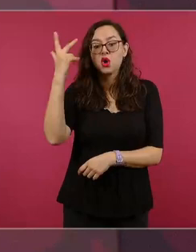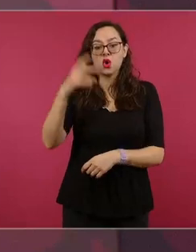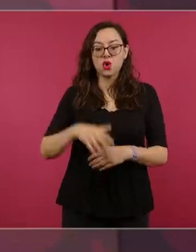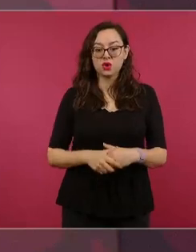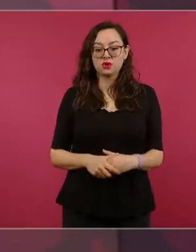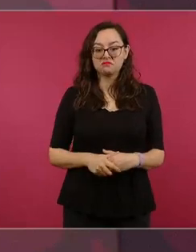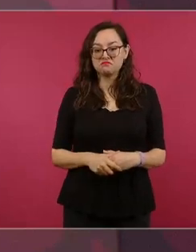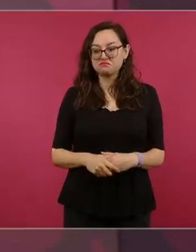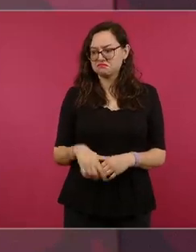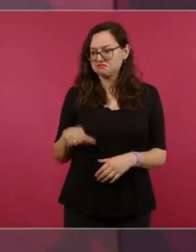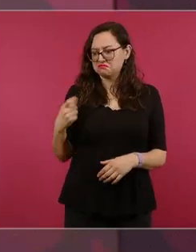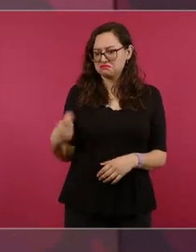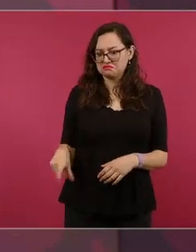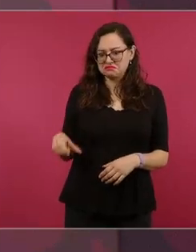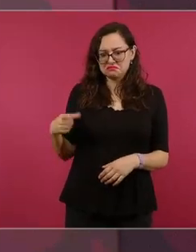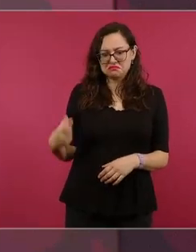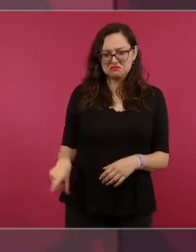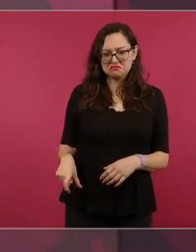que no son